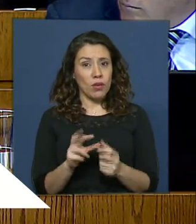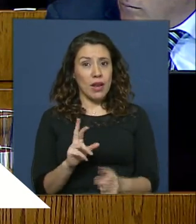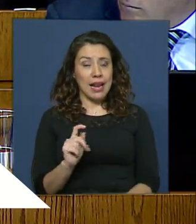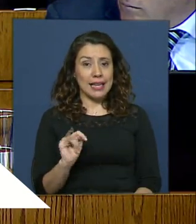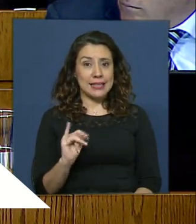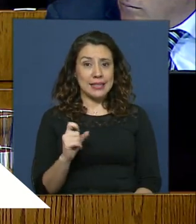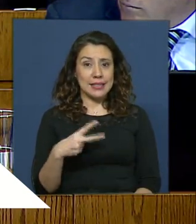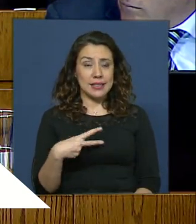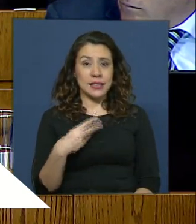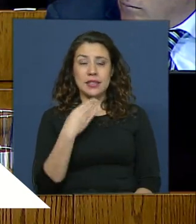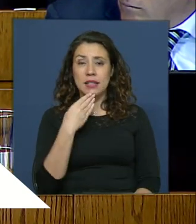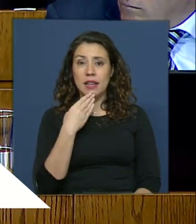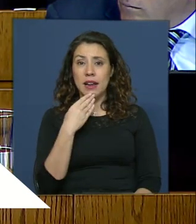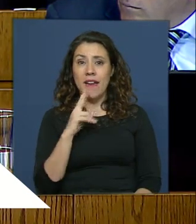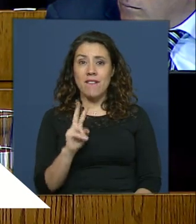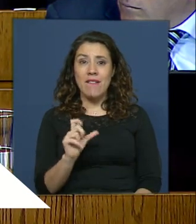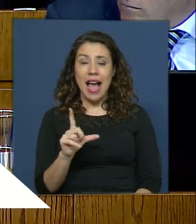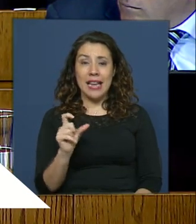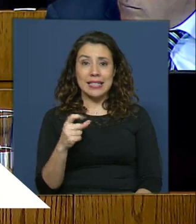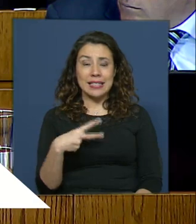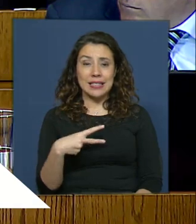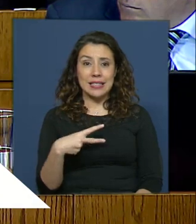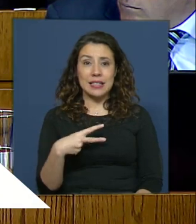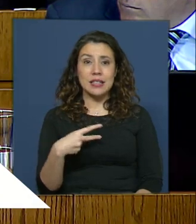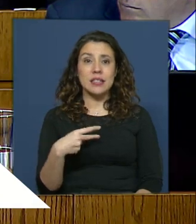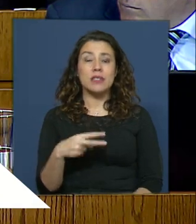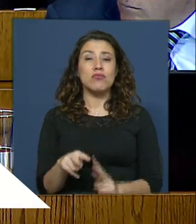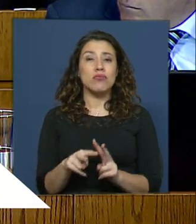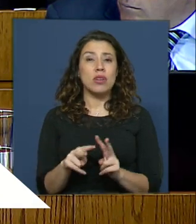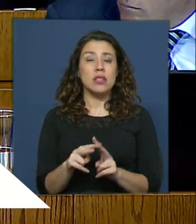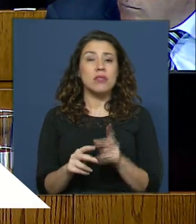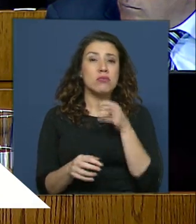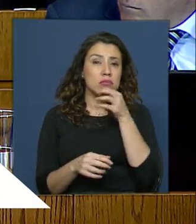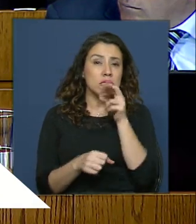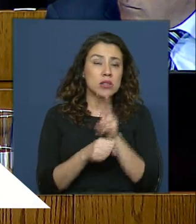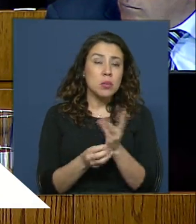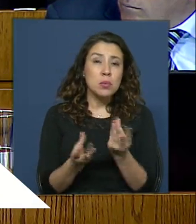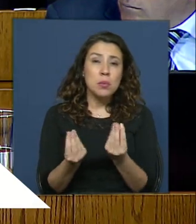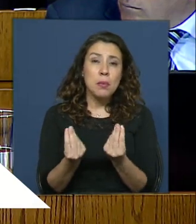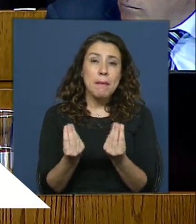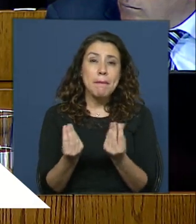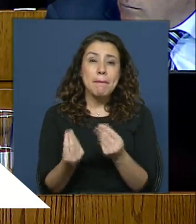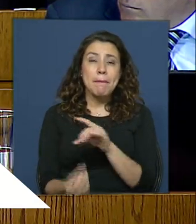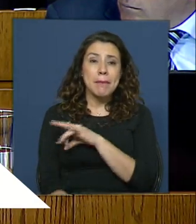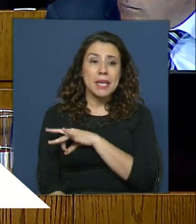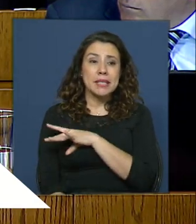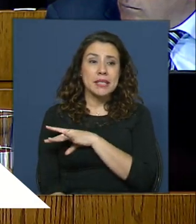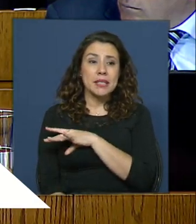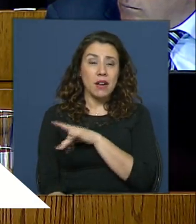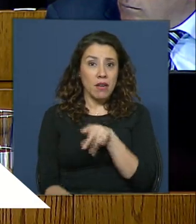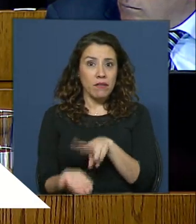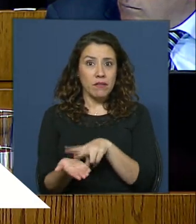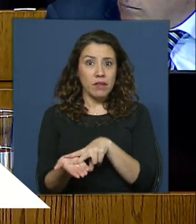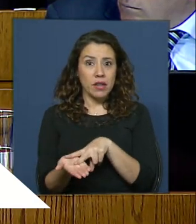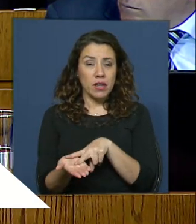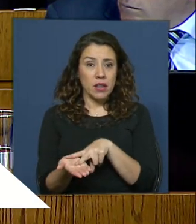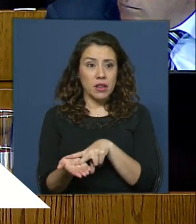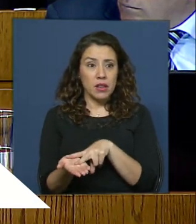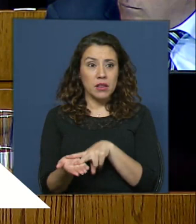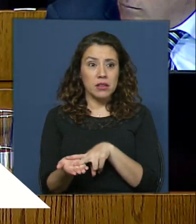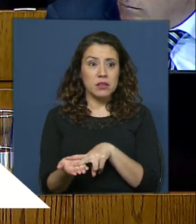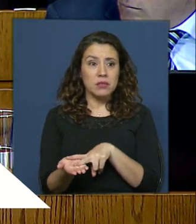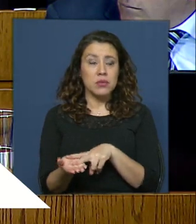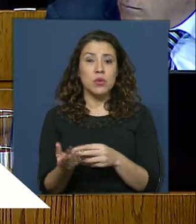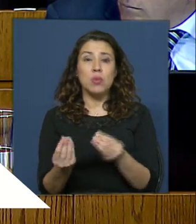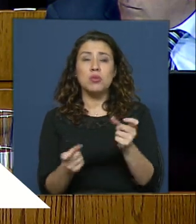Rettig como en la comisión Vales, lograron establecer por testimonio de miles de chilenos, y eso es verdad, una realidad